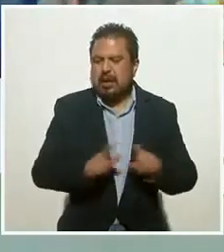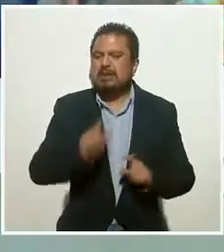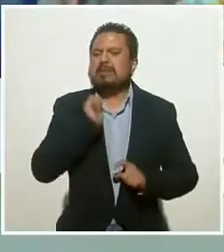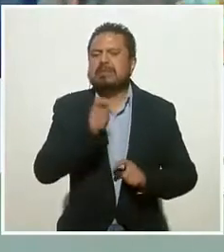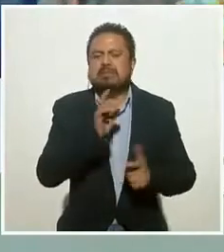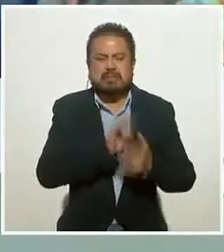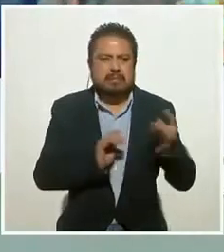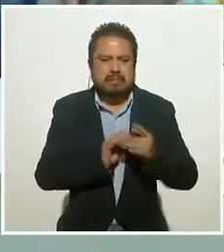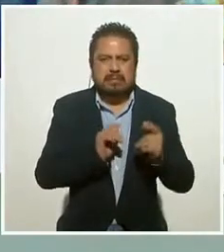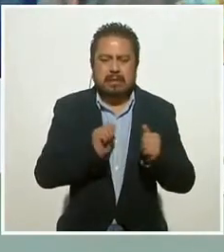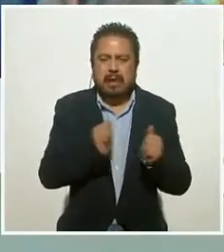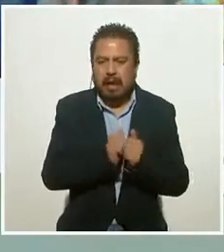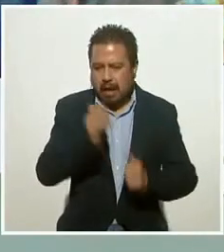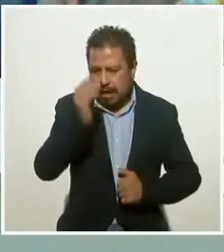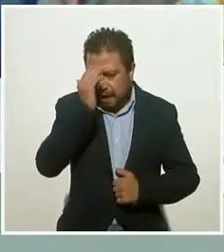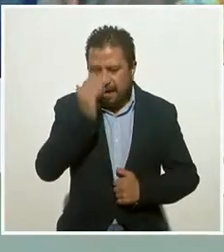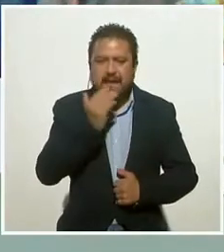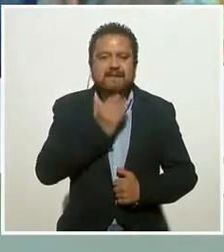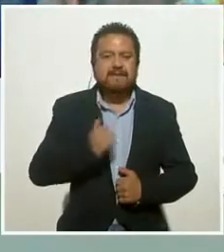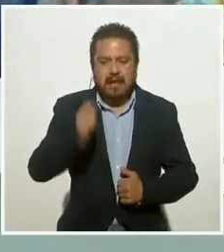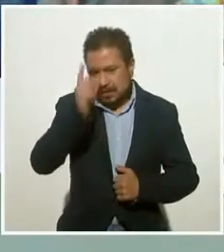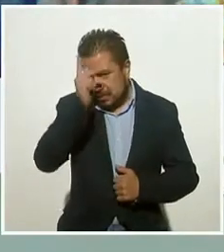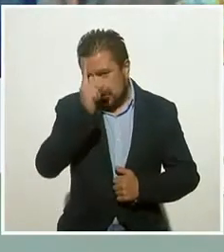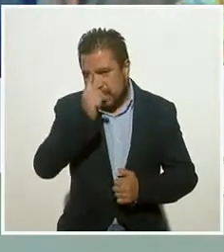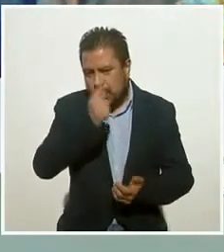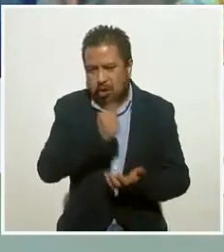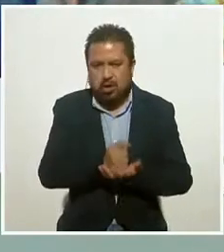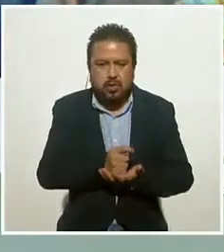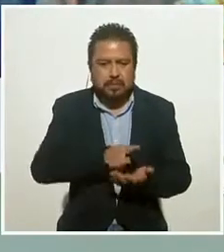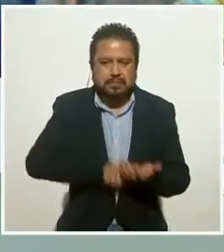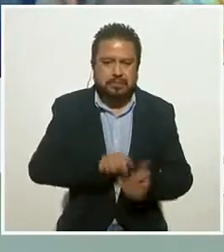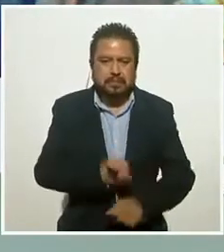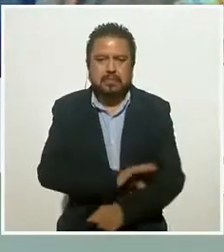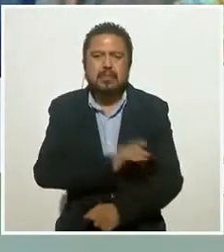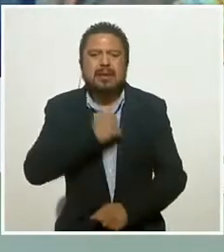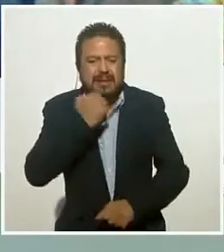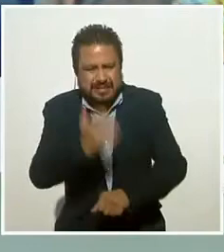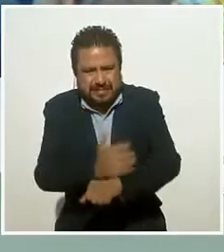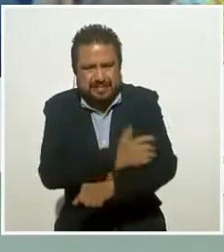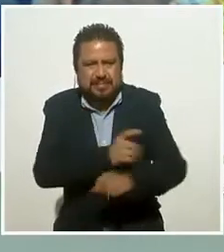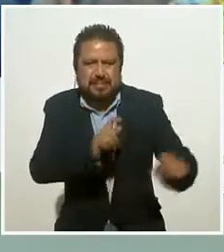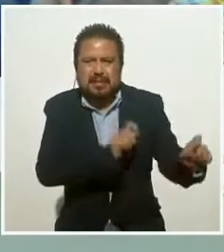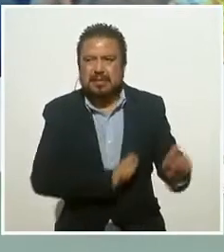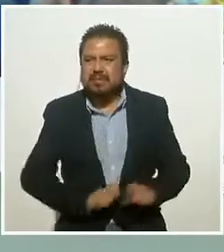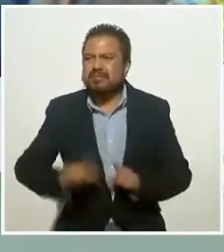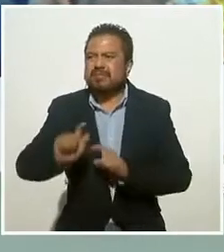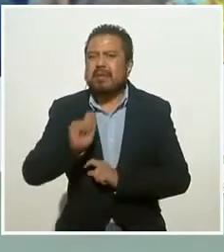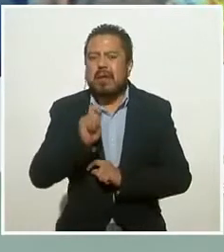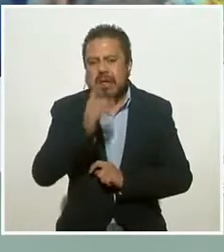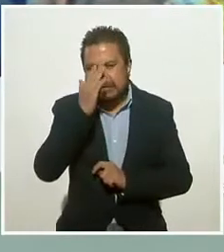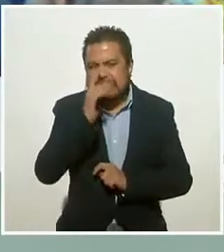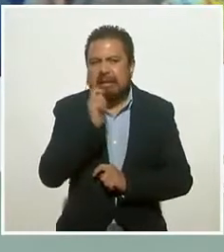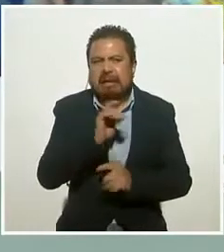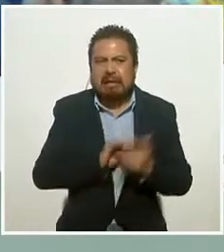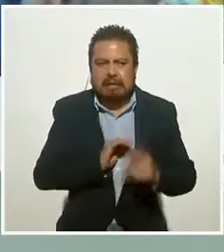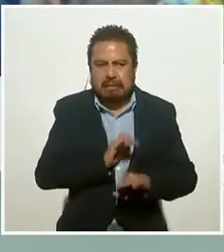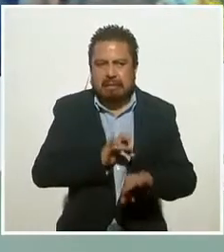hablar de las habilidades psicoemocionales. Quiero que me acompañes a ver el siguiente material para que sepas de qué vamos a